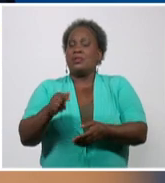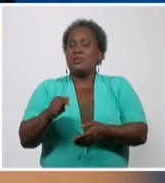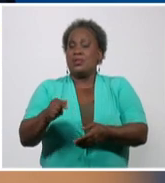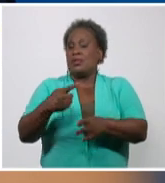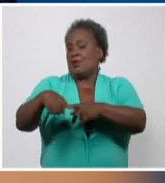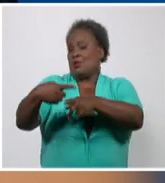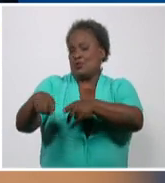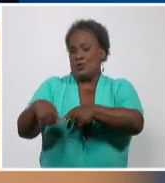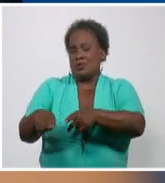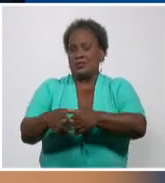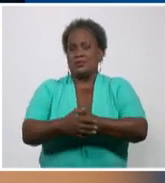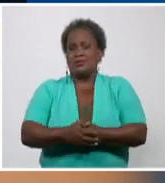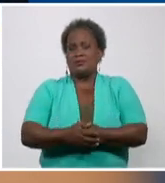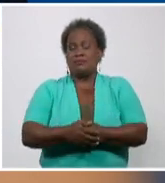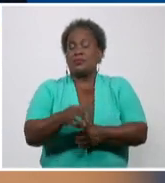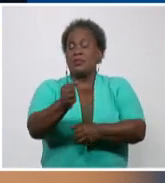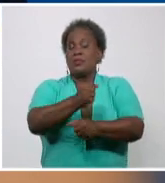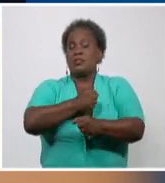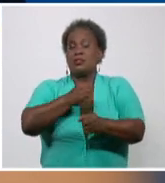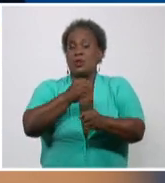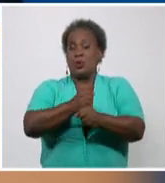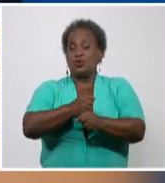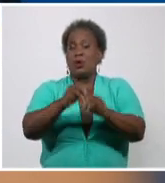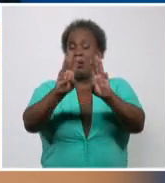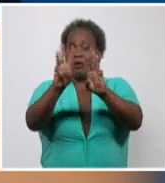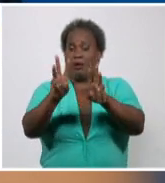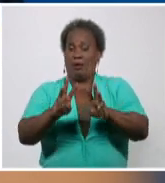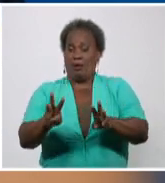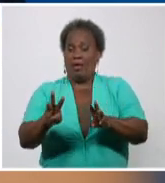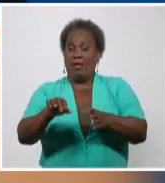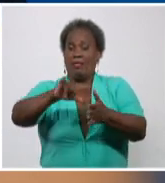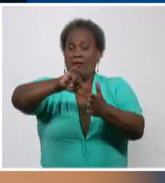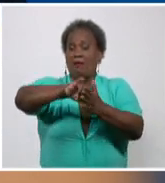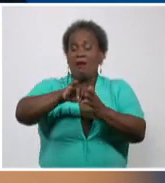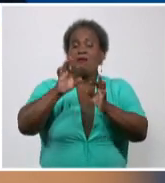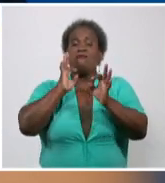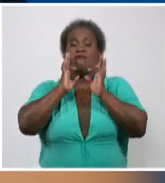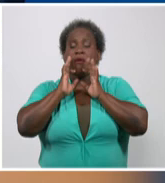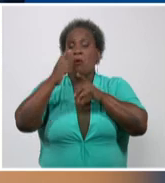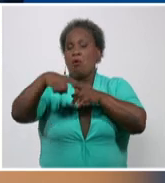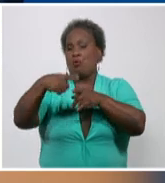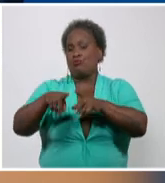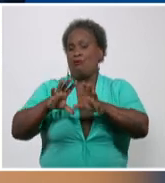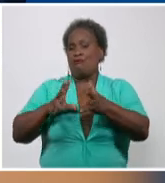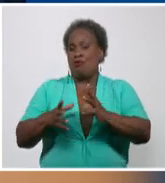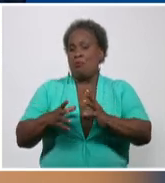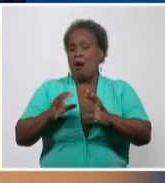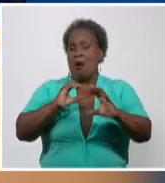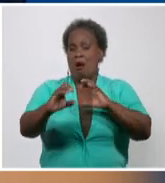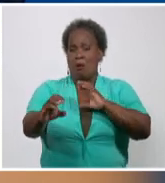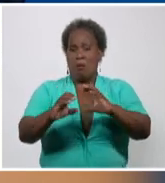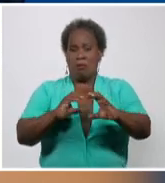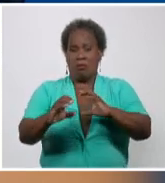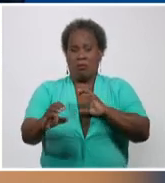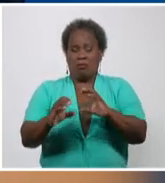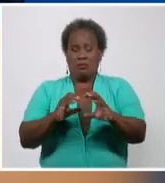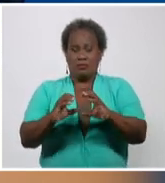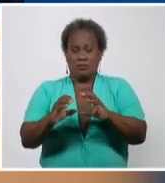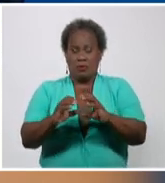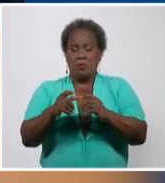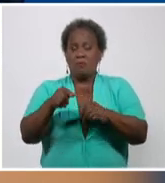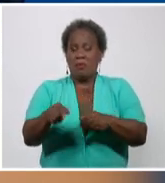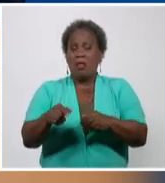xenofobia. Se utilizan las redes sociales y otras formas de comunicación como plataformas